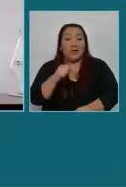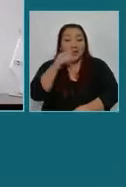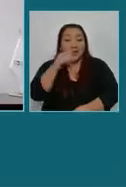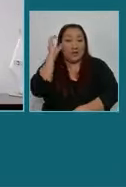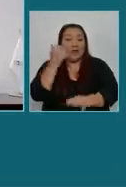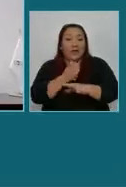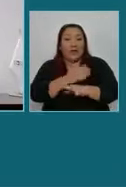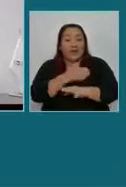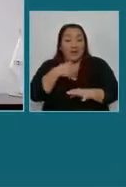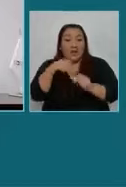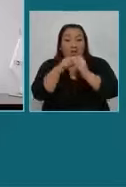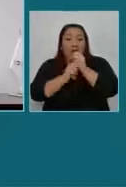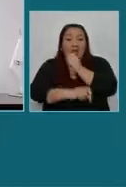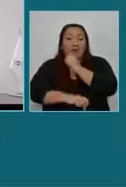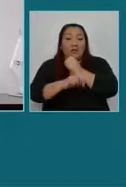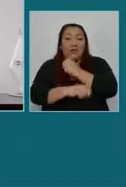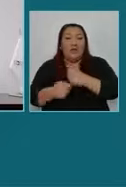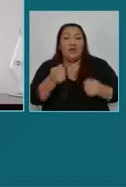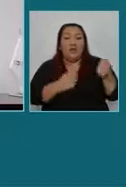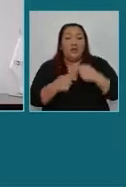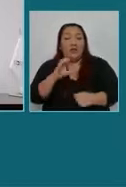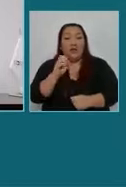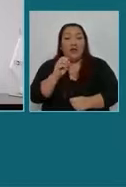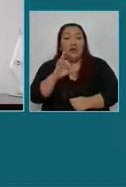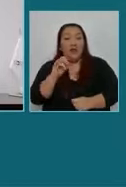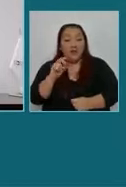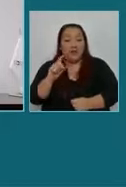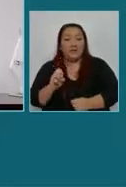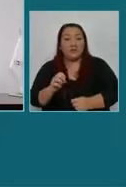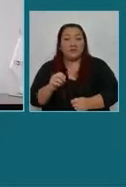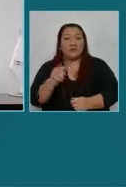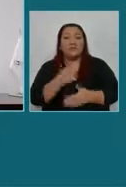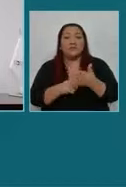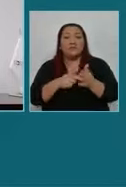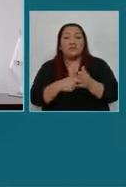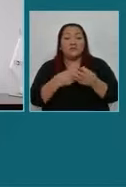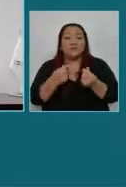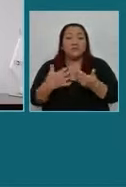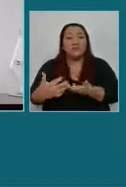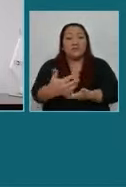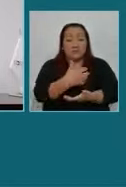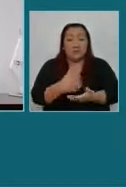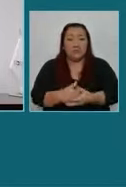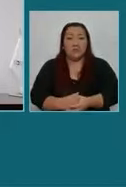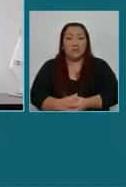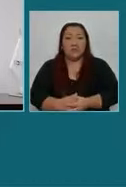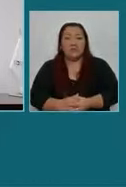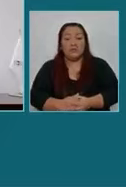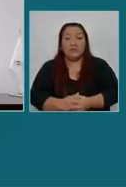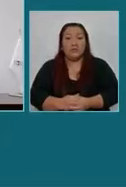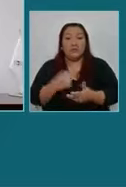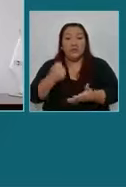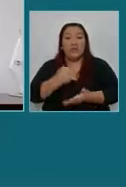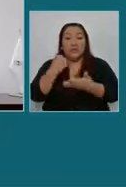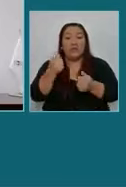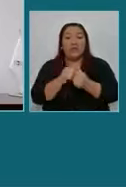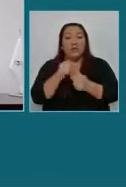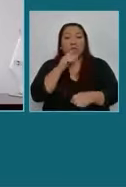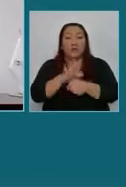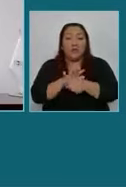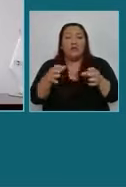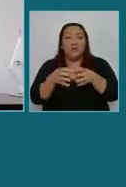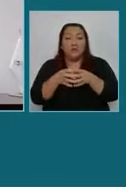en nuestro país y que es administrado por COFIDE con recursos donados a través de un